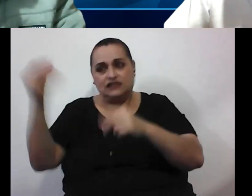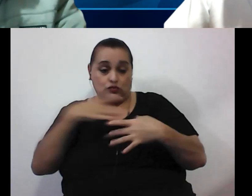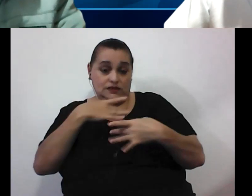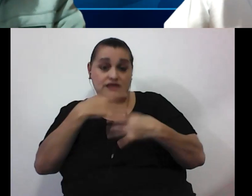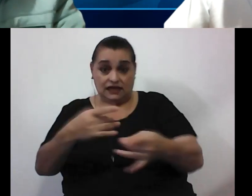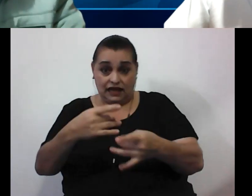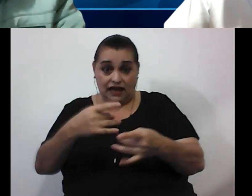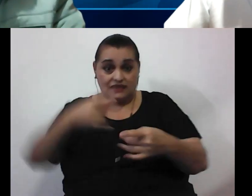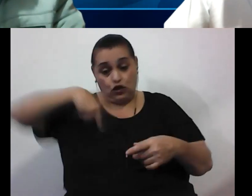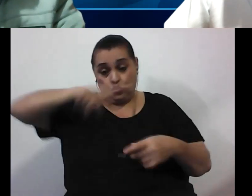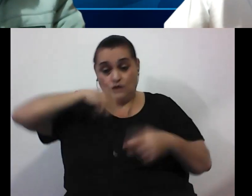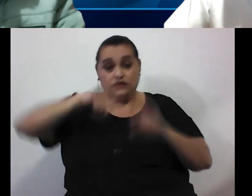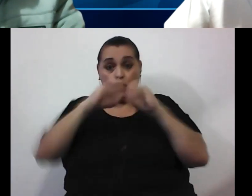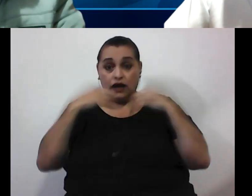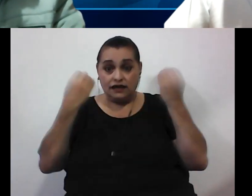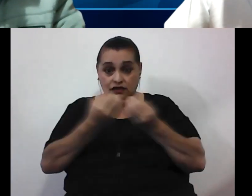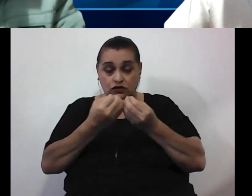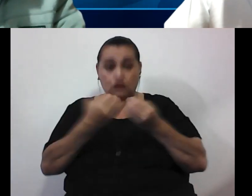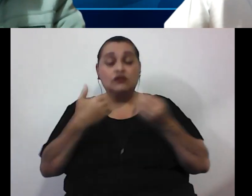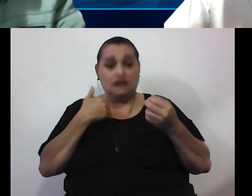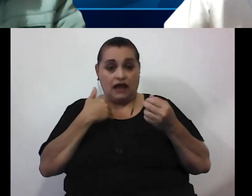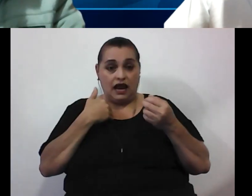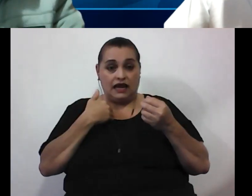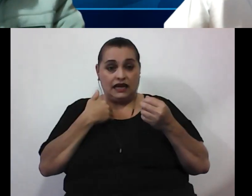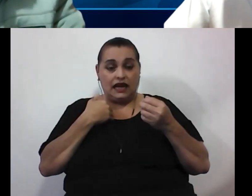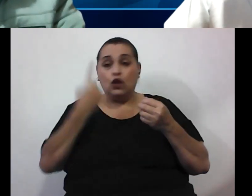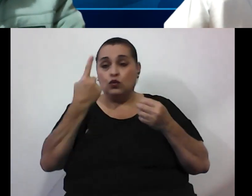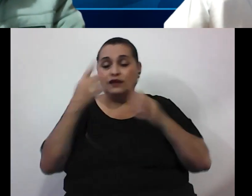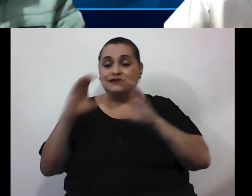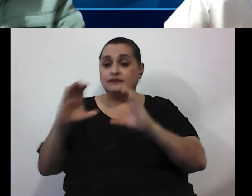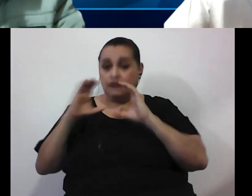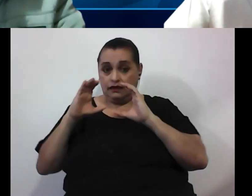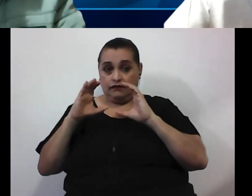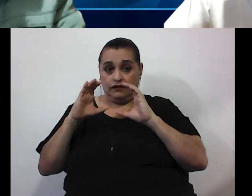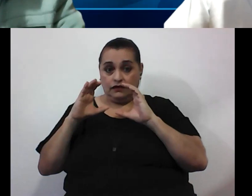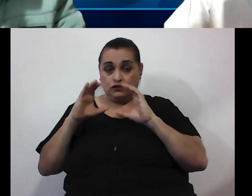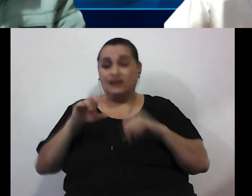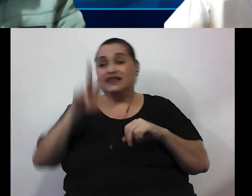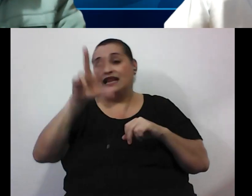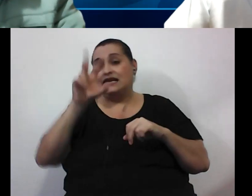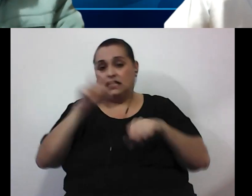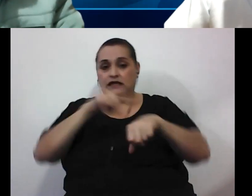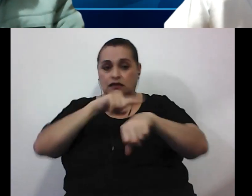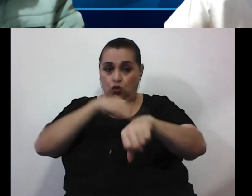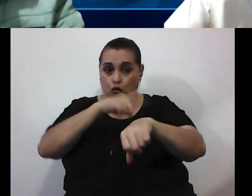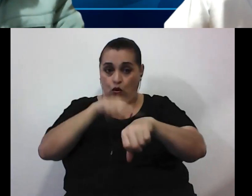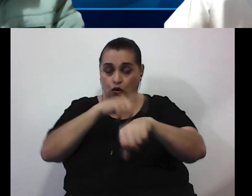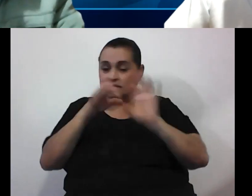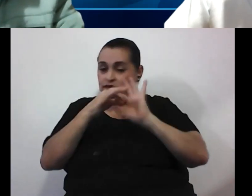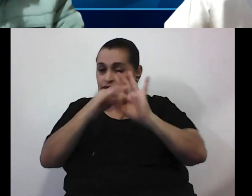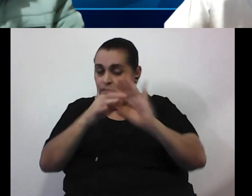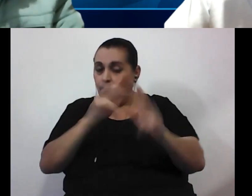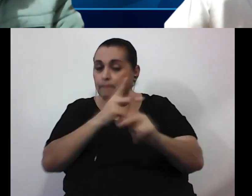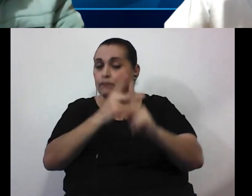nuestra organización tiene una certificación de 300 horas sobre protección